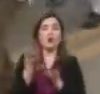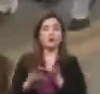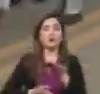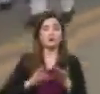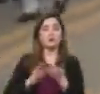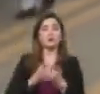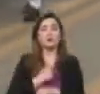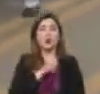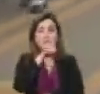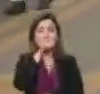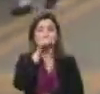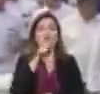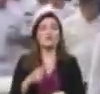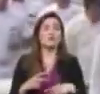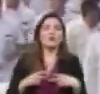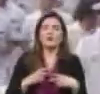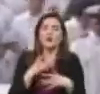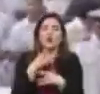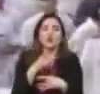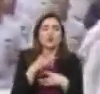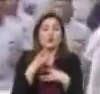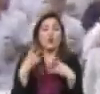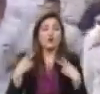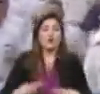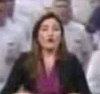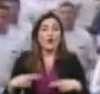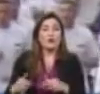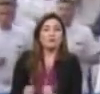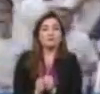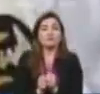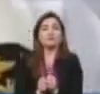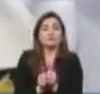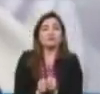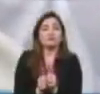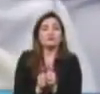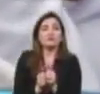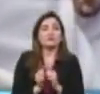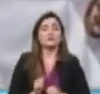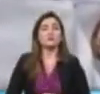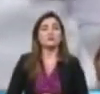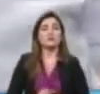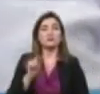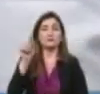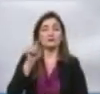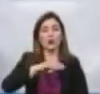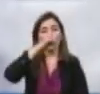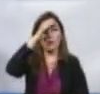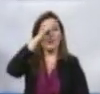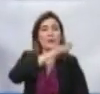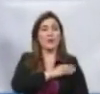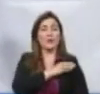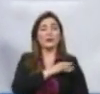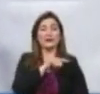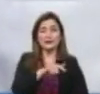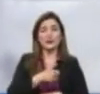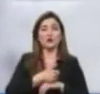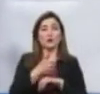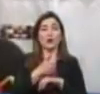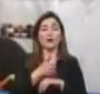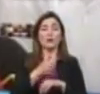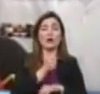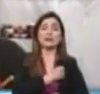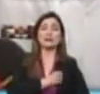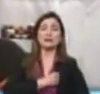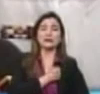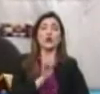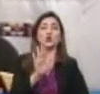compartió pasión por la vida militar, se pusieron en uniforme para acompañarlo. El comandante general de la Armada llegó a darle el pésame a la familia